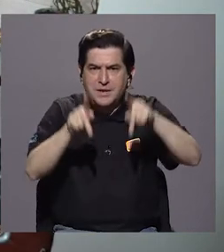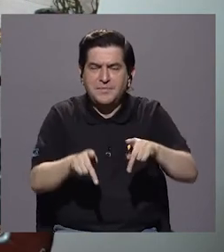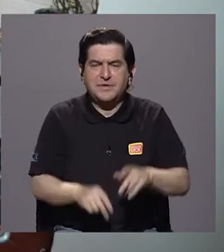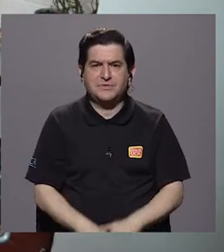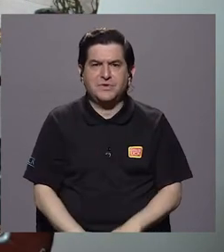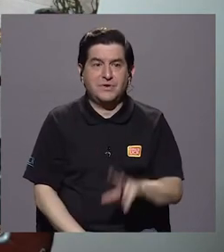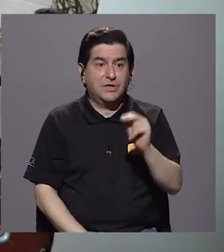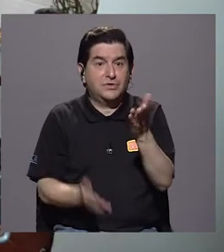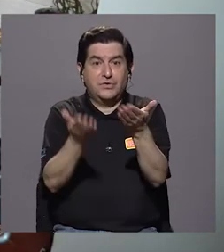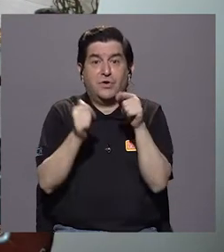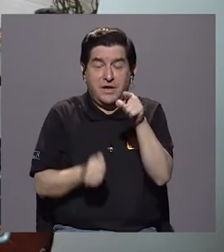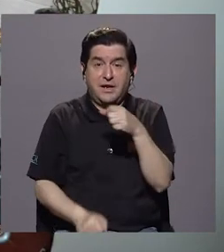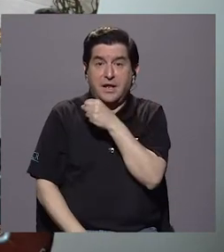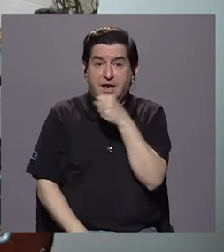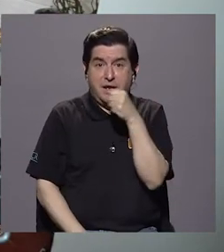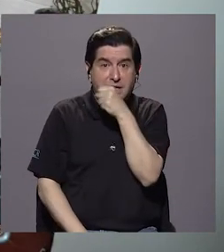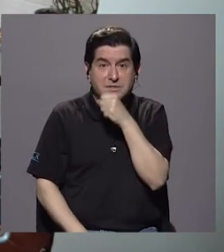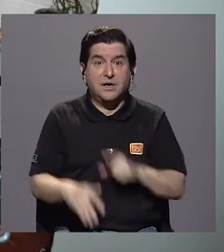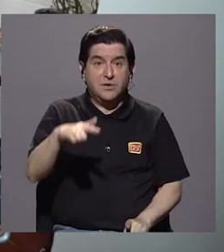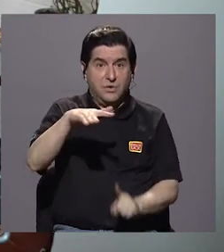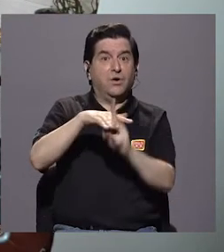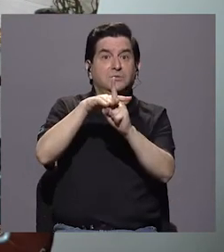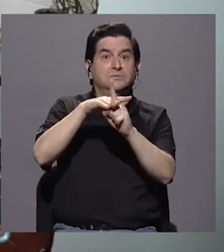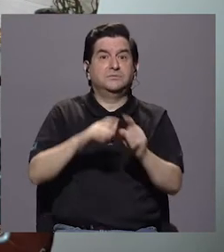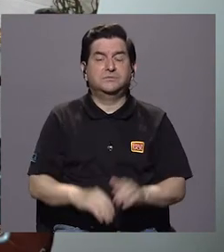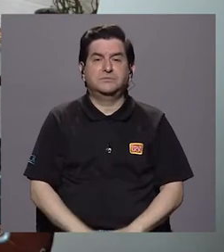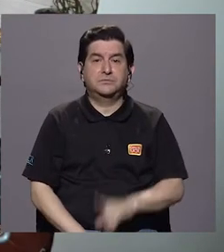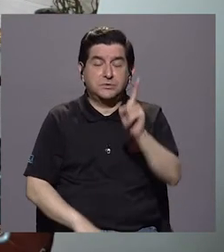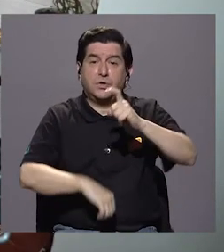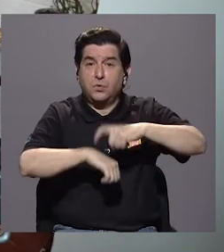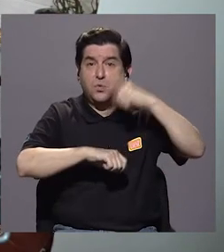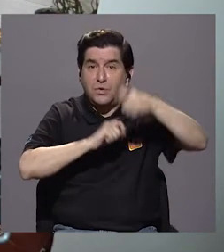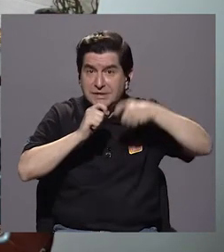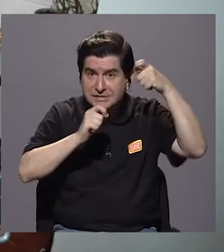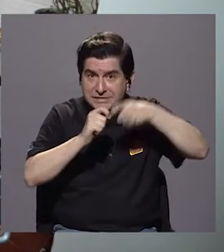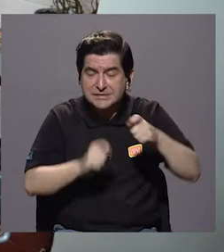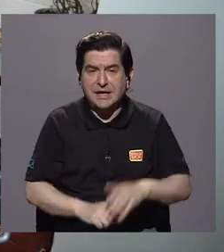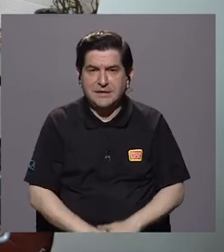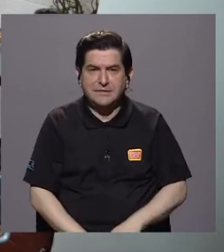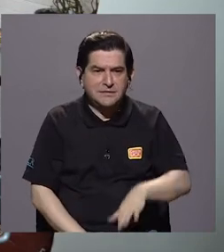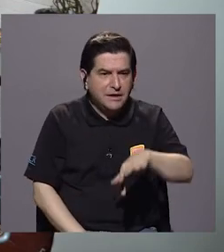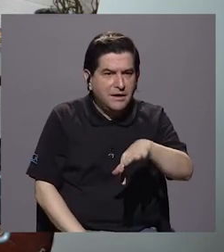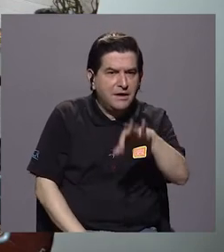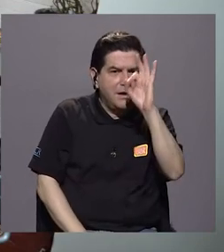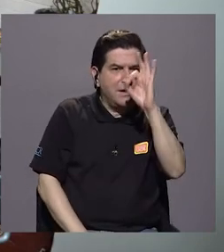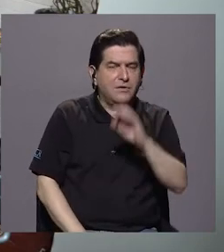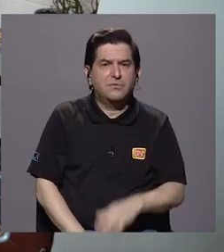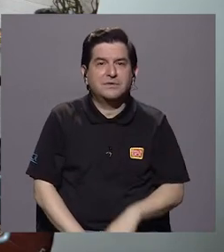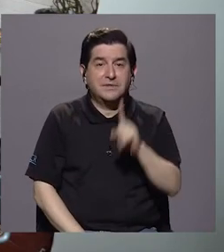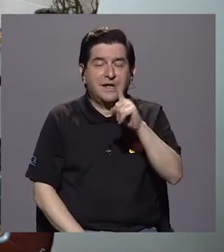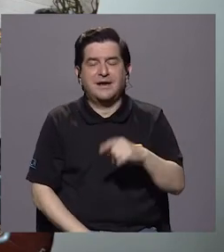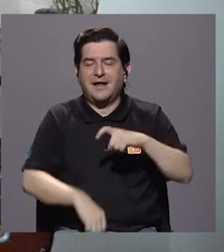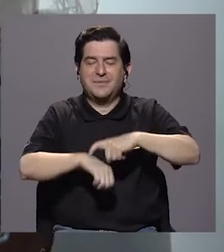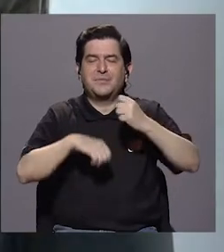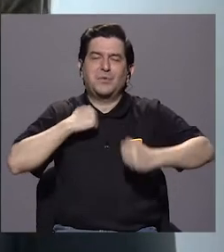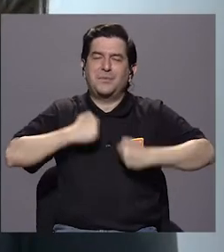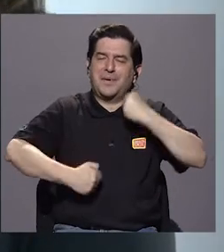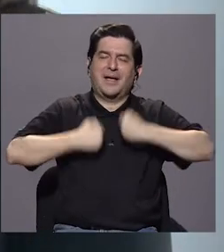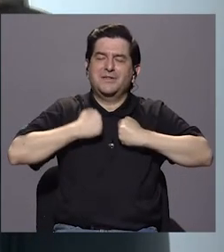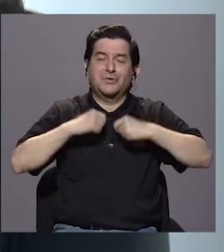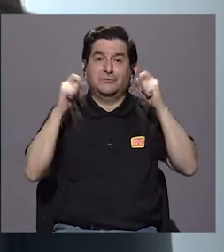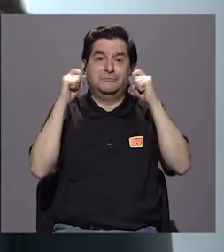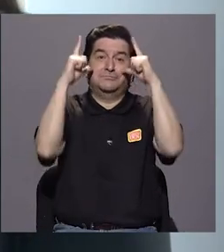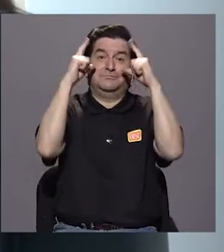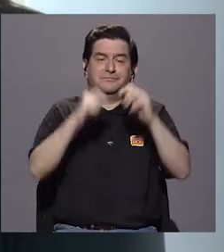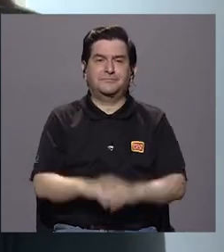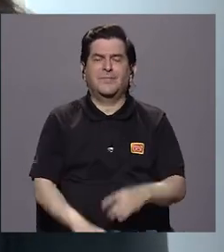estuviese esa voz tan potente que en un momento determinado fue descubierta en una ducha. ¡Qué increíble!